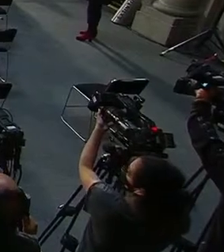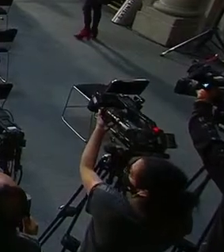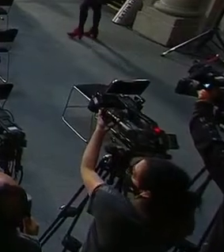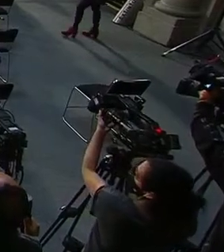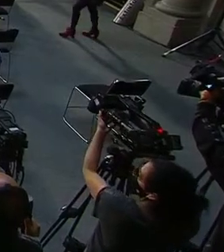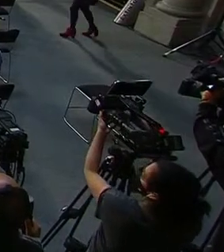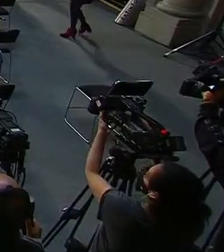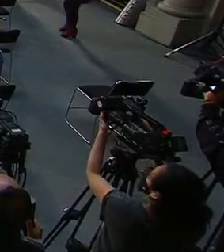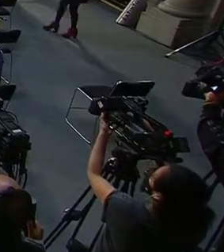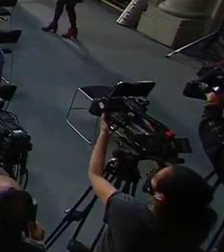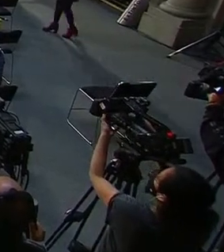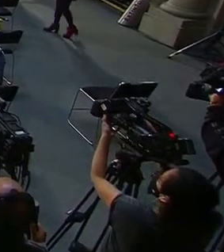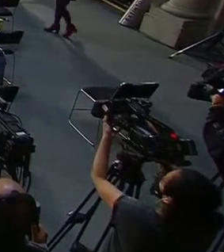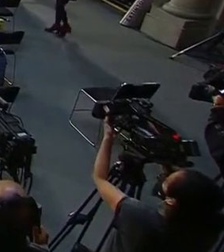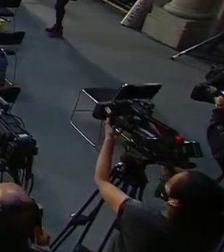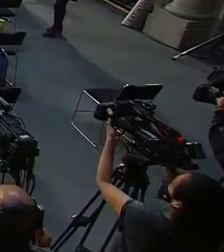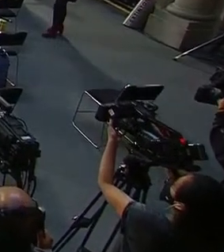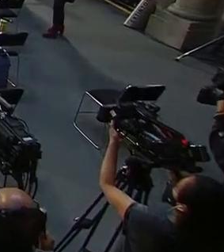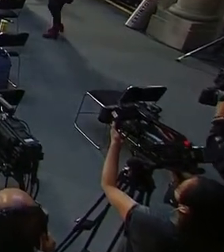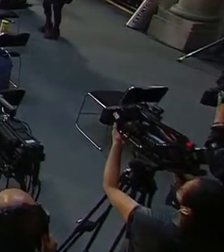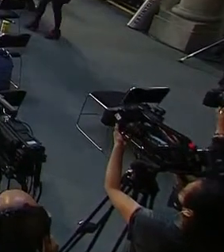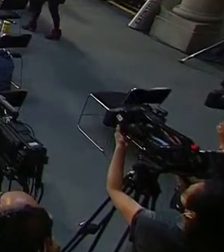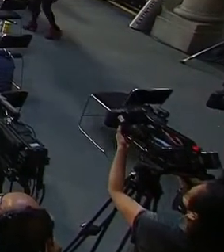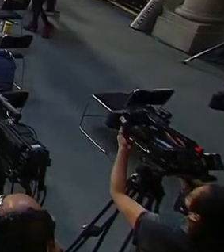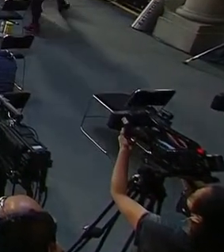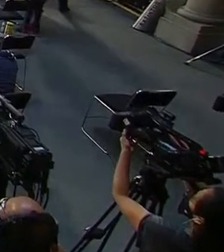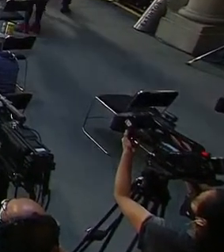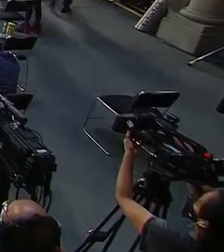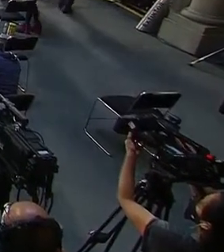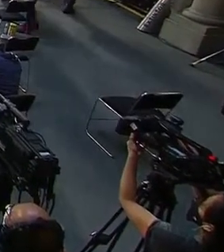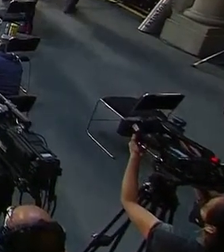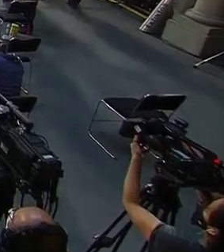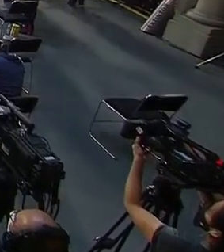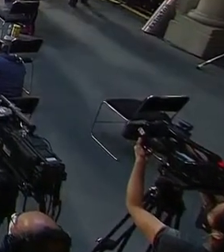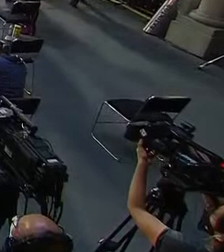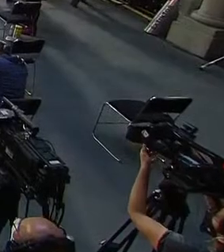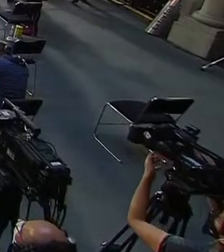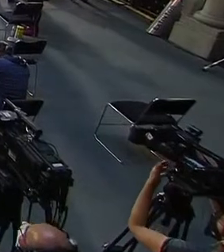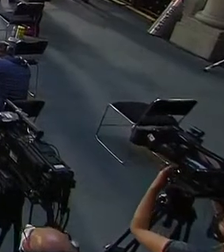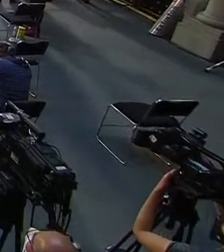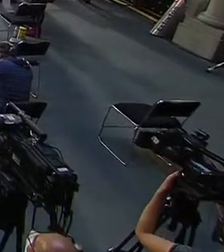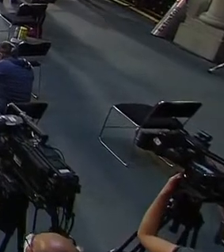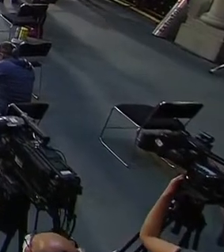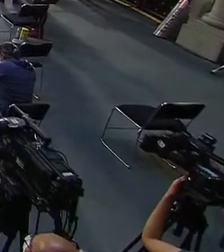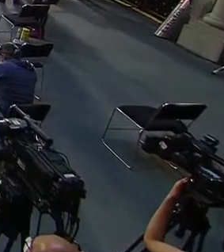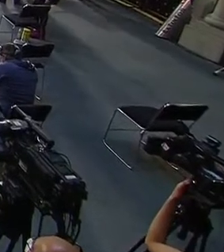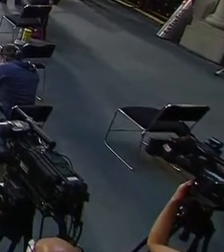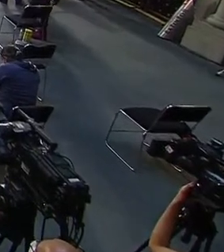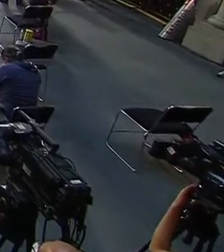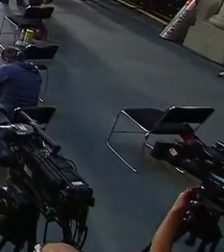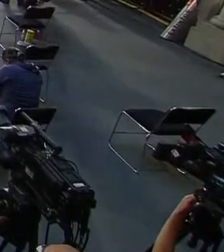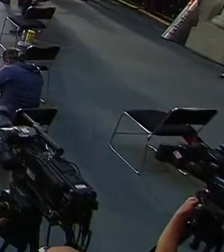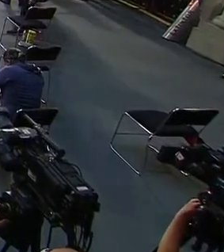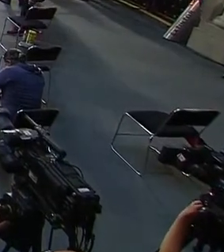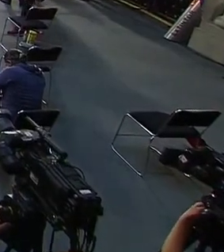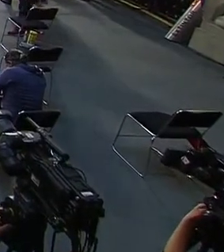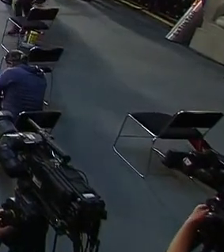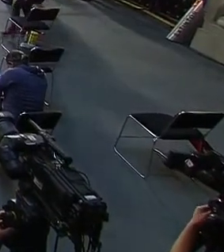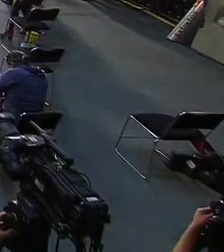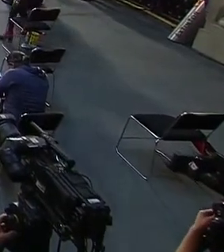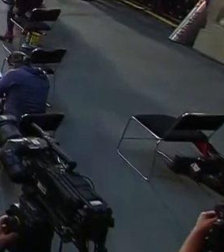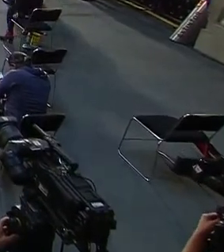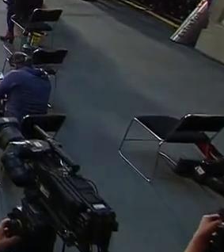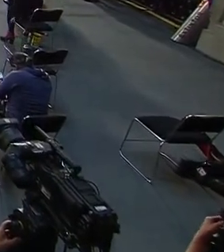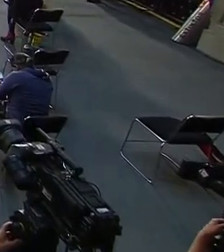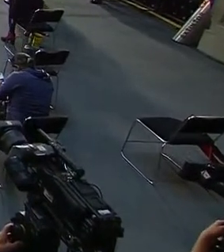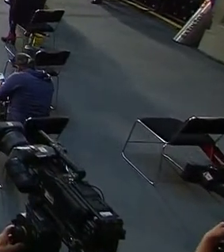Bueno, pues abrimos para preguntas. Ah, faltan los videos de los lunes.